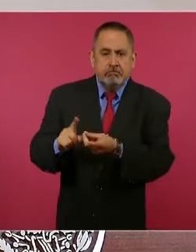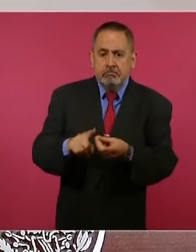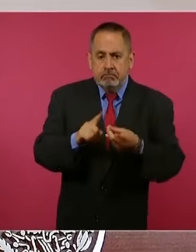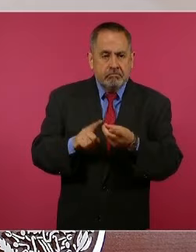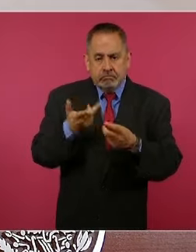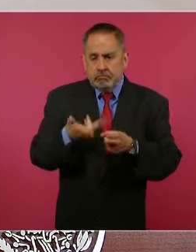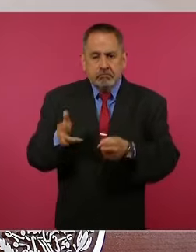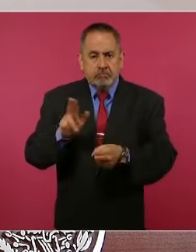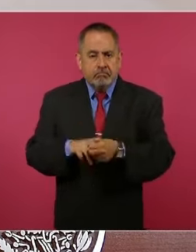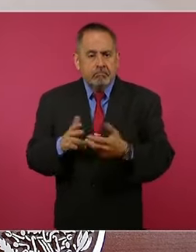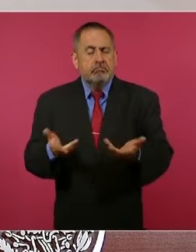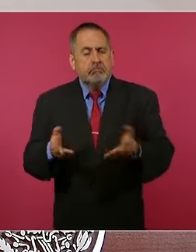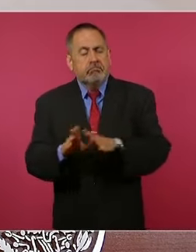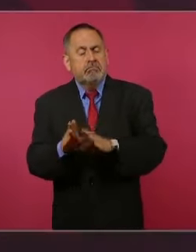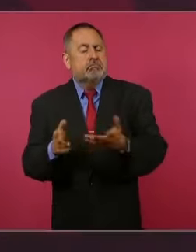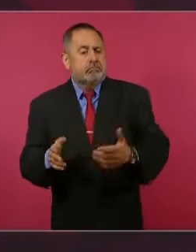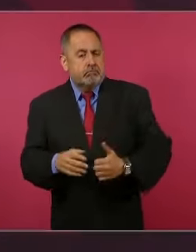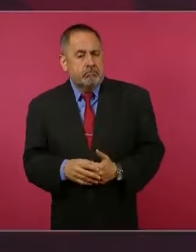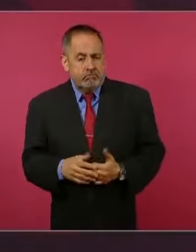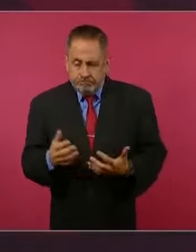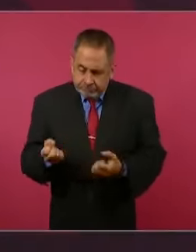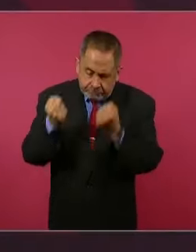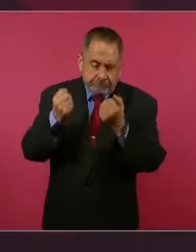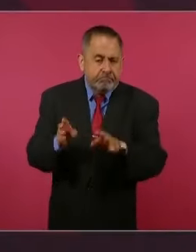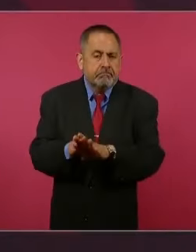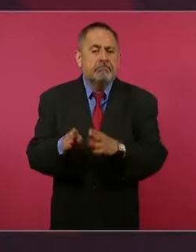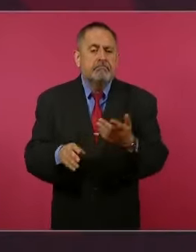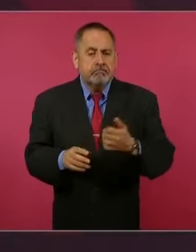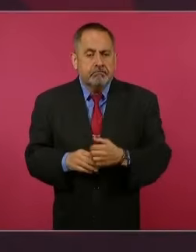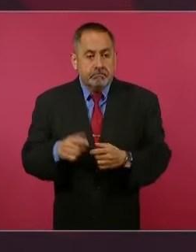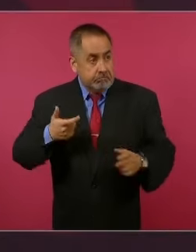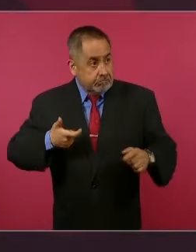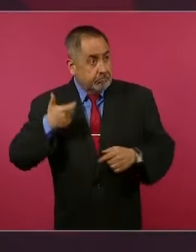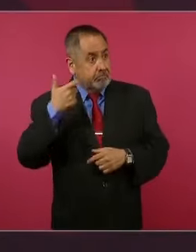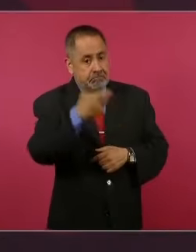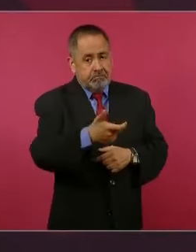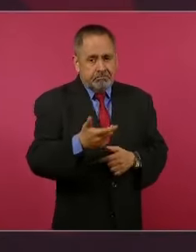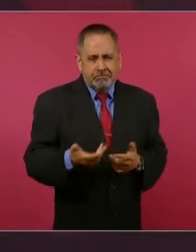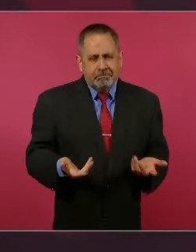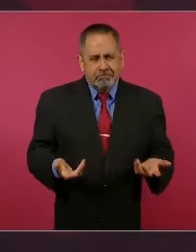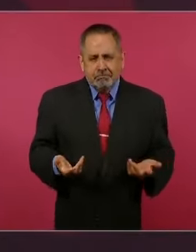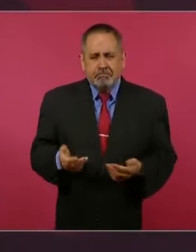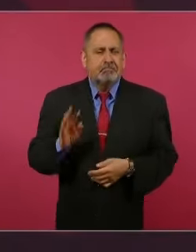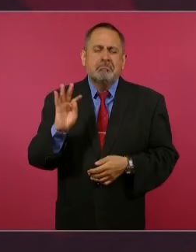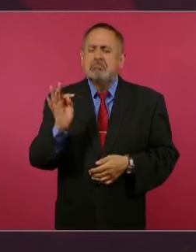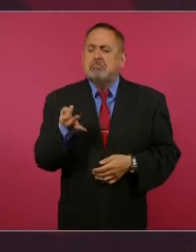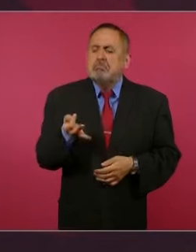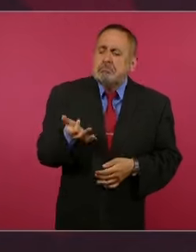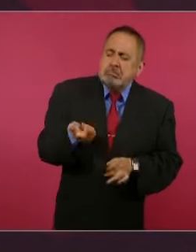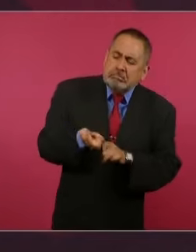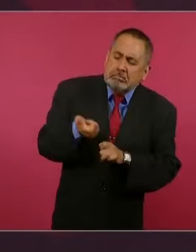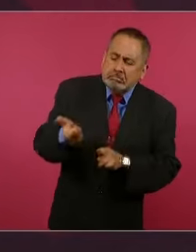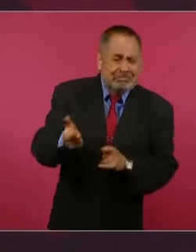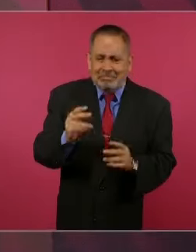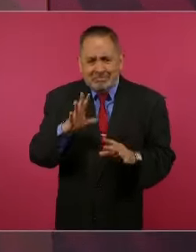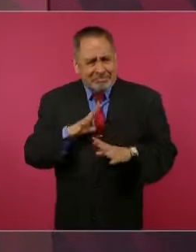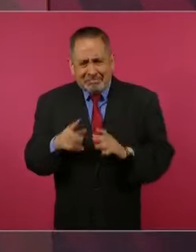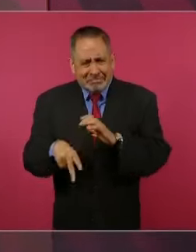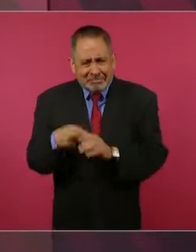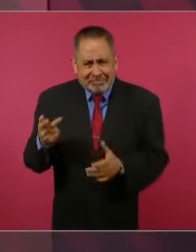infarto Cómo va a pagar aún cuando se trate de una cuota de recuperación